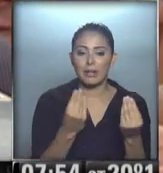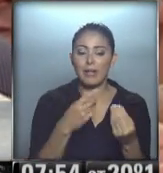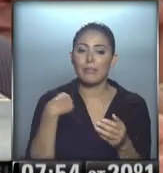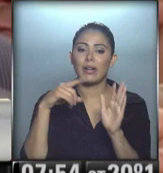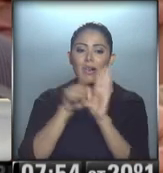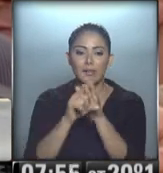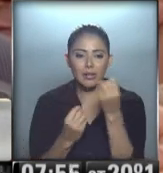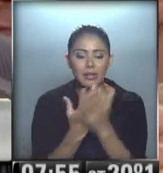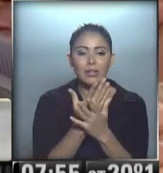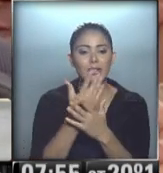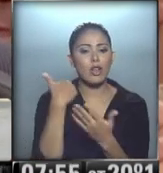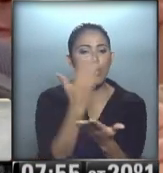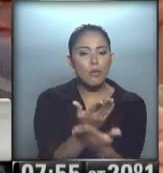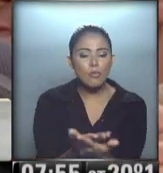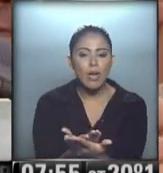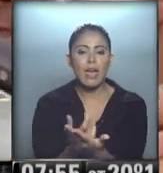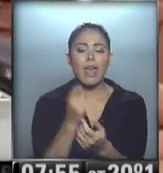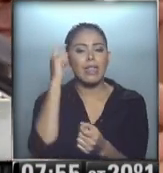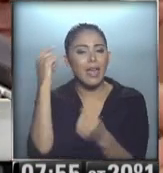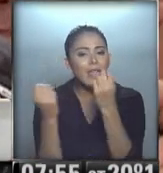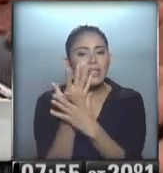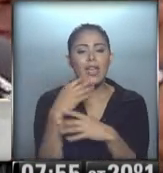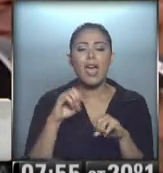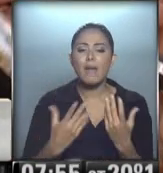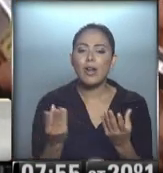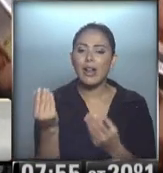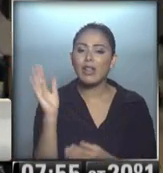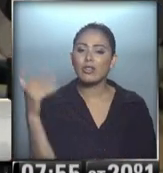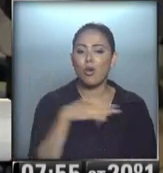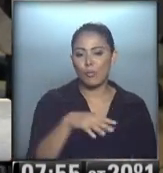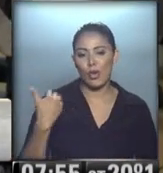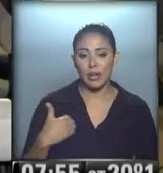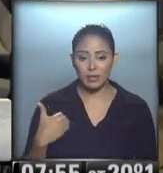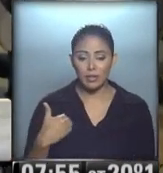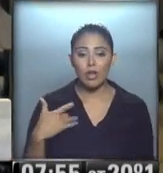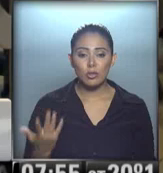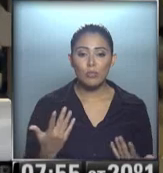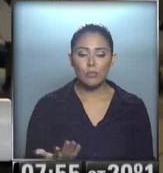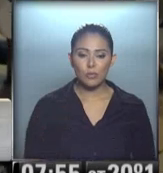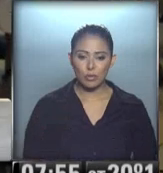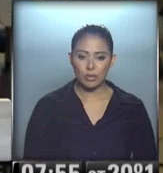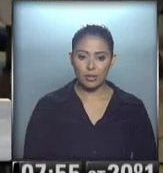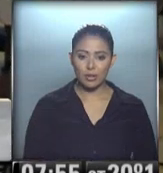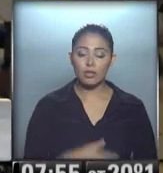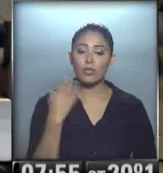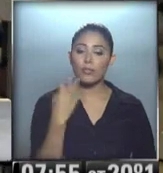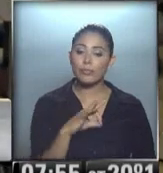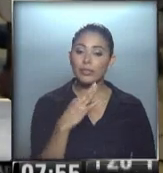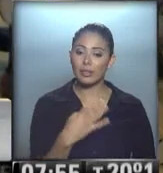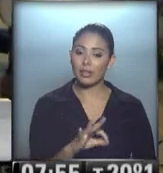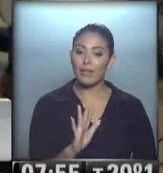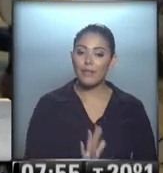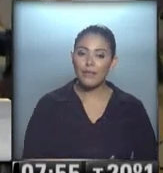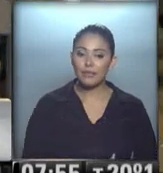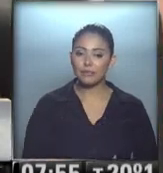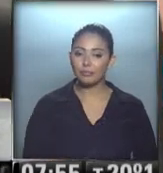aportar ideas, de aportar propuestas para mejorar la calidad de todo el pueblo argentino. Muy bien. Entonces, en ese sentido sí, hay que dejar este tipo